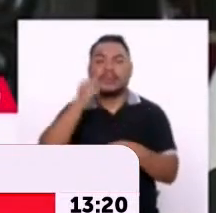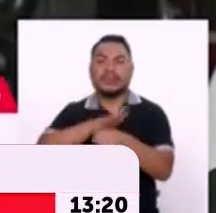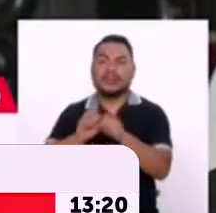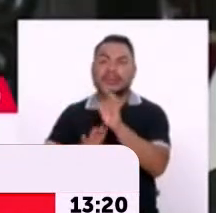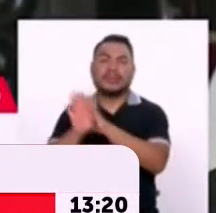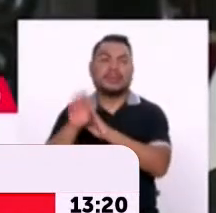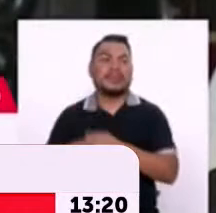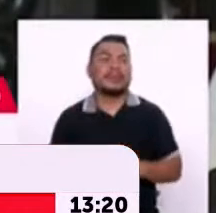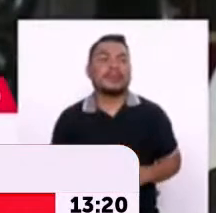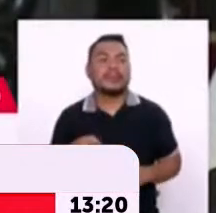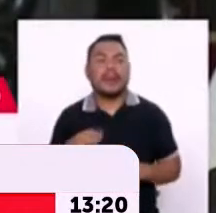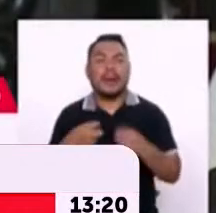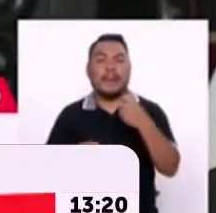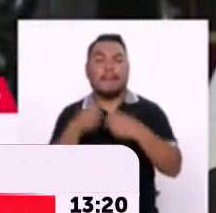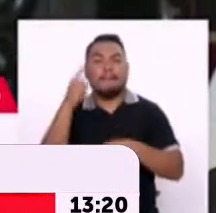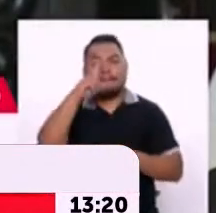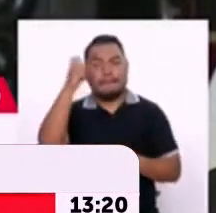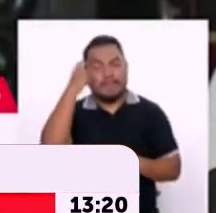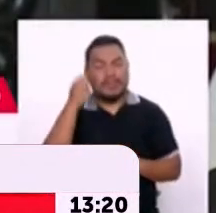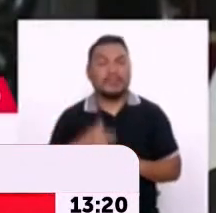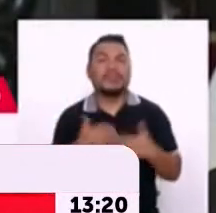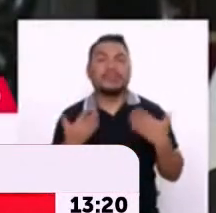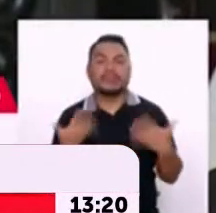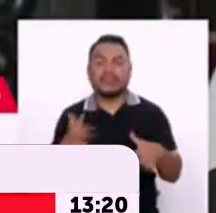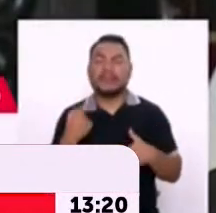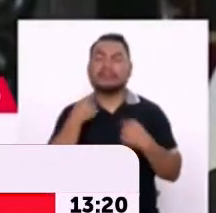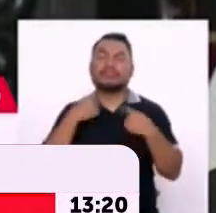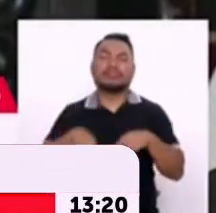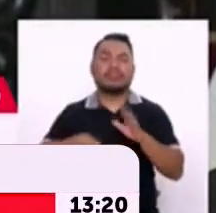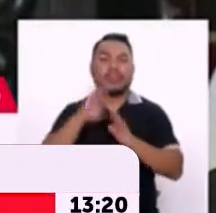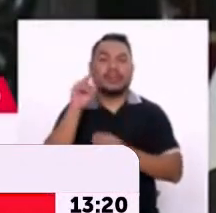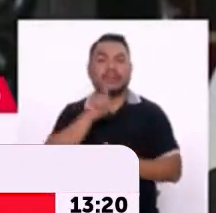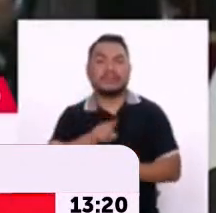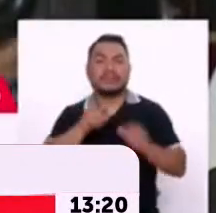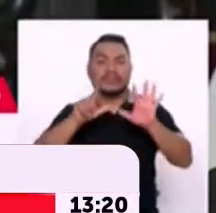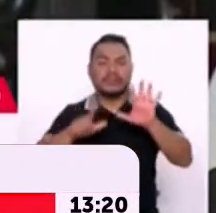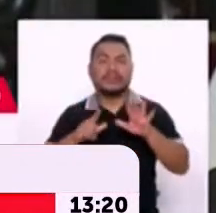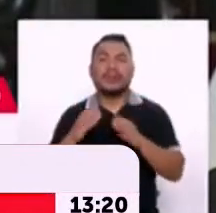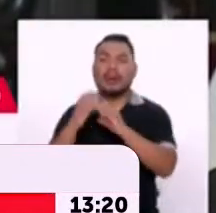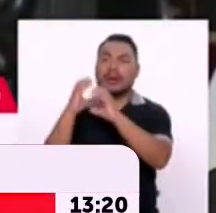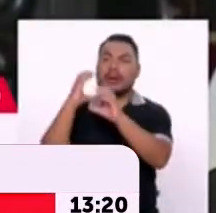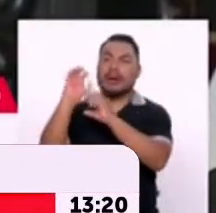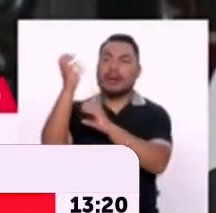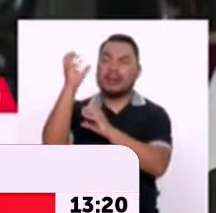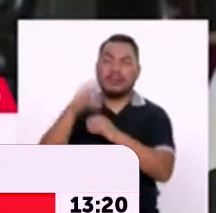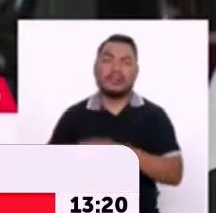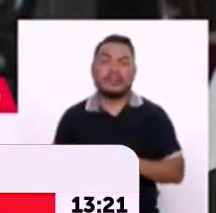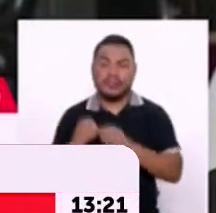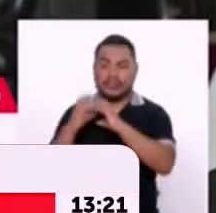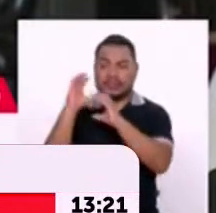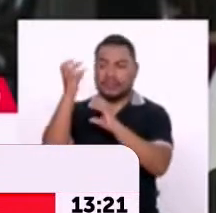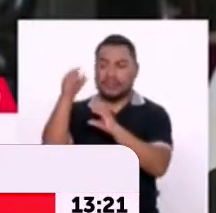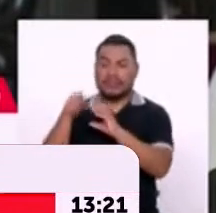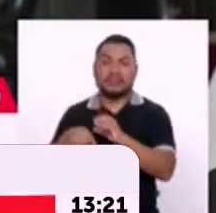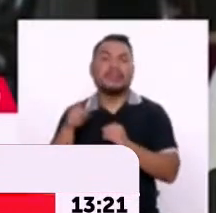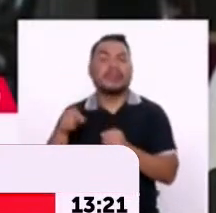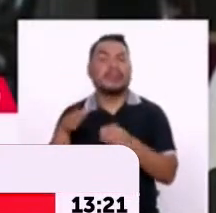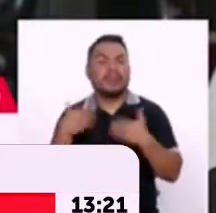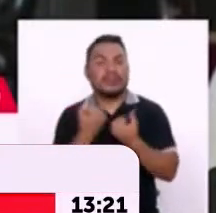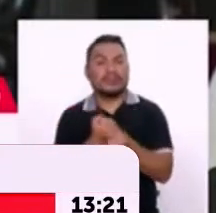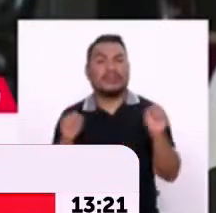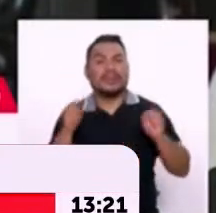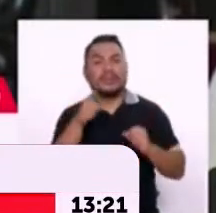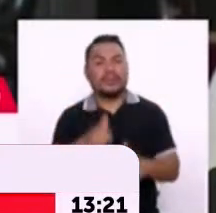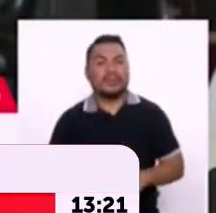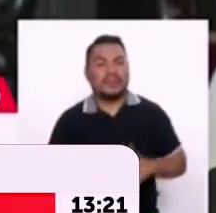ola, en una crisis política, donde se dañaron más de 17 ambulancias, ambulancias que podían salvar